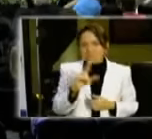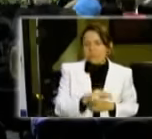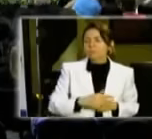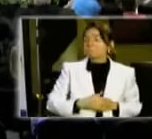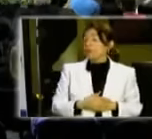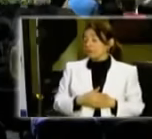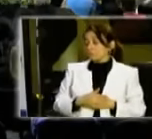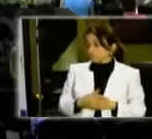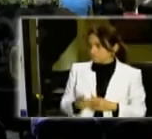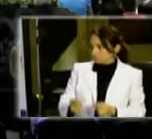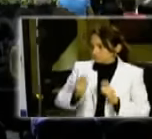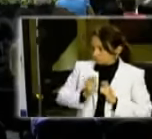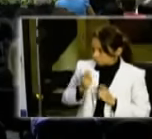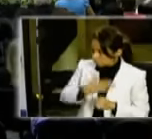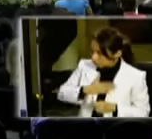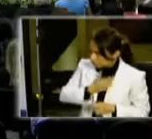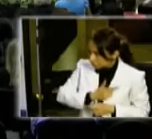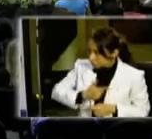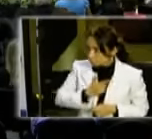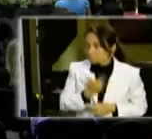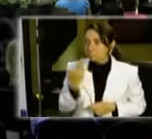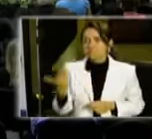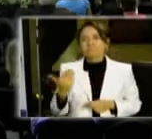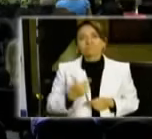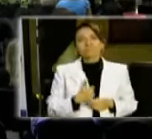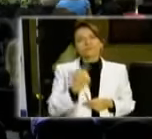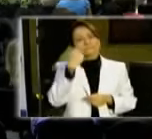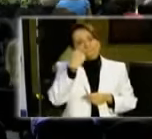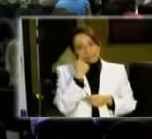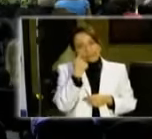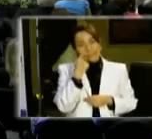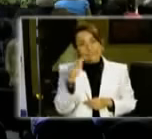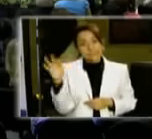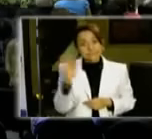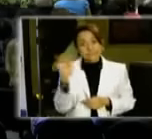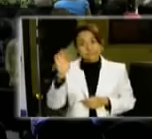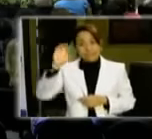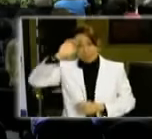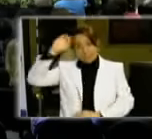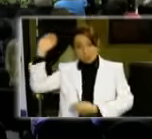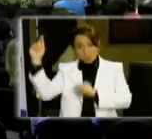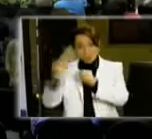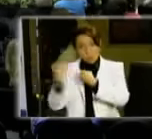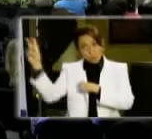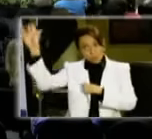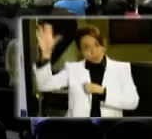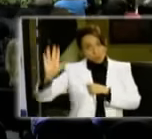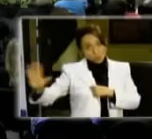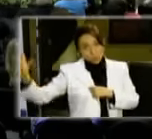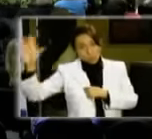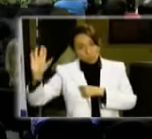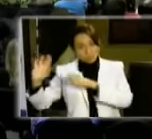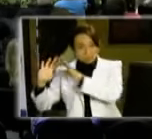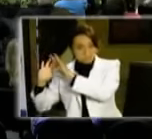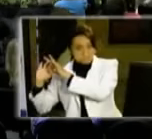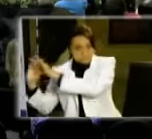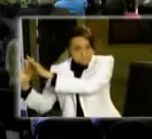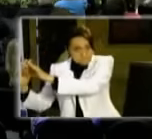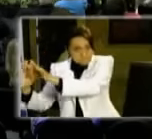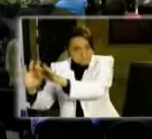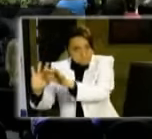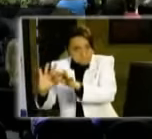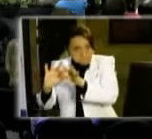creo que si en la Unión Europea se hubiera proclamado como